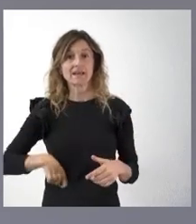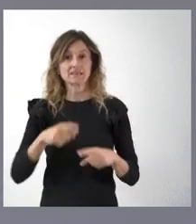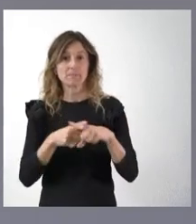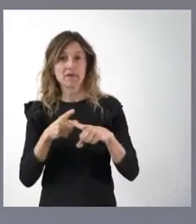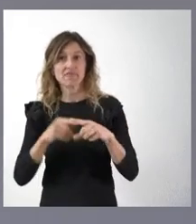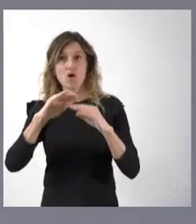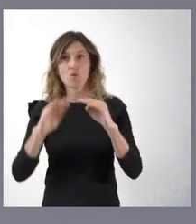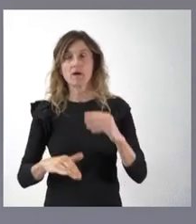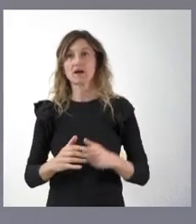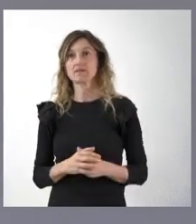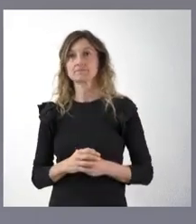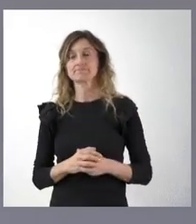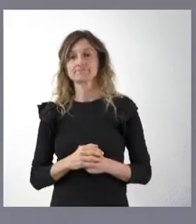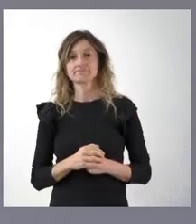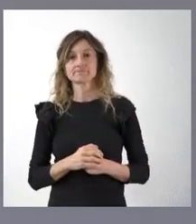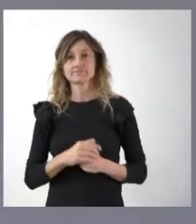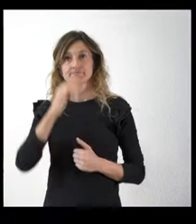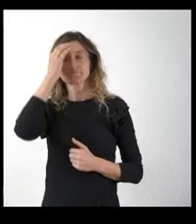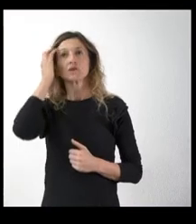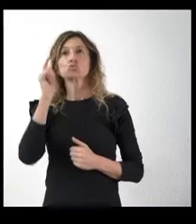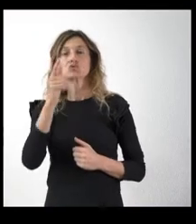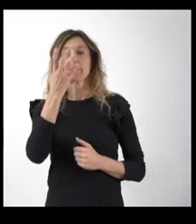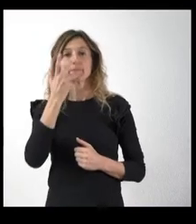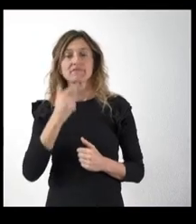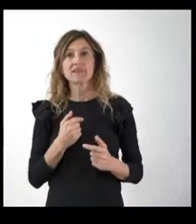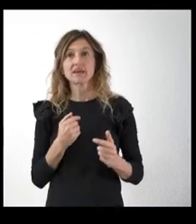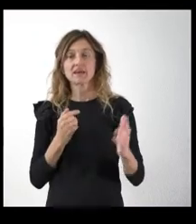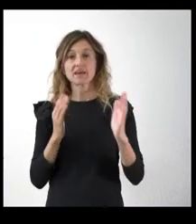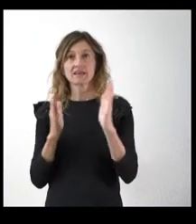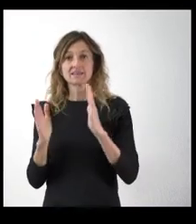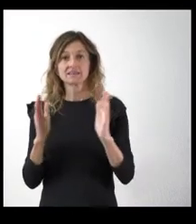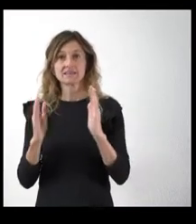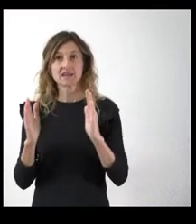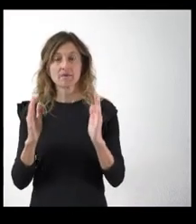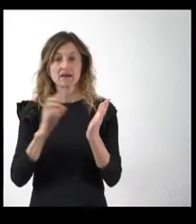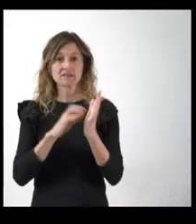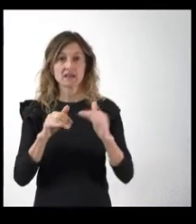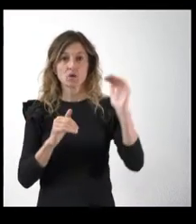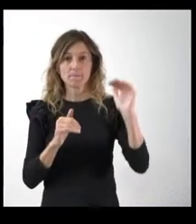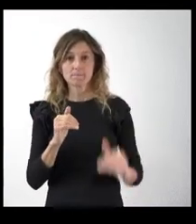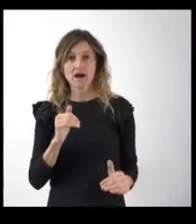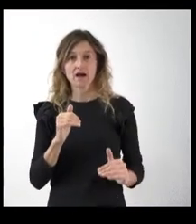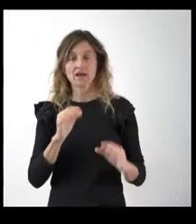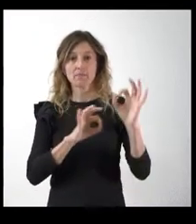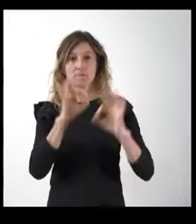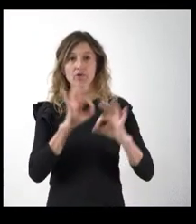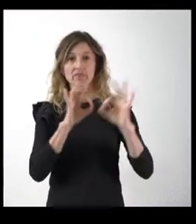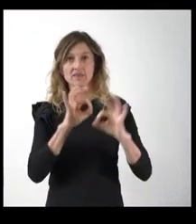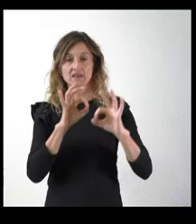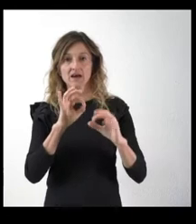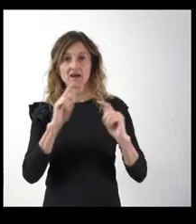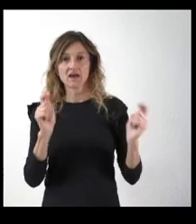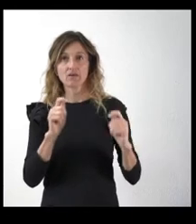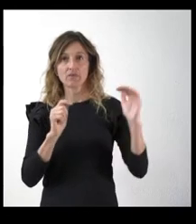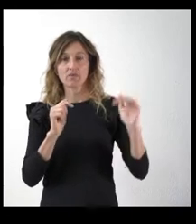rentas bajas Sí pero usted qué prefieren que Le bajen el tramo como hace Castilla y león el porcentaje que nos han anunciado